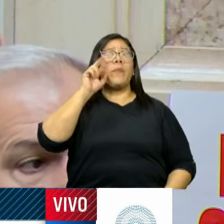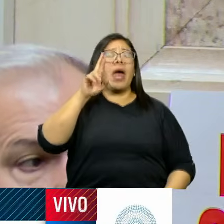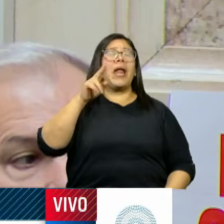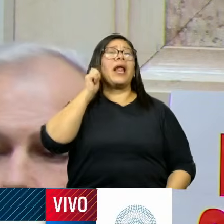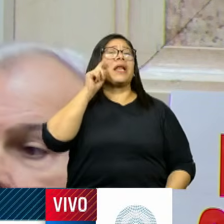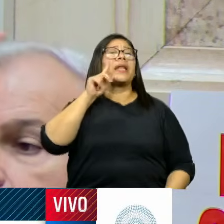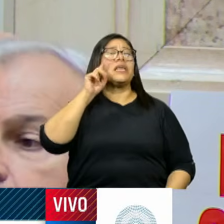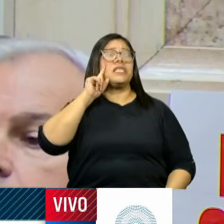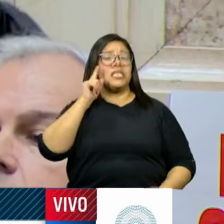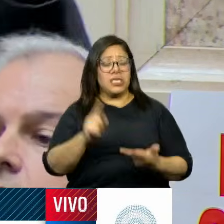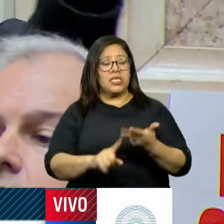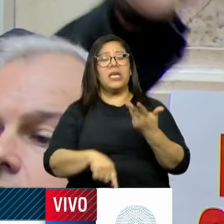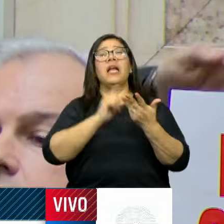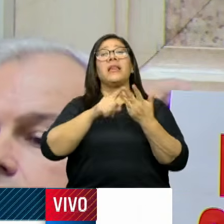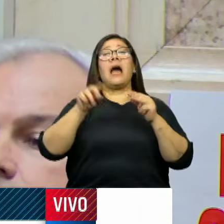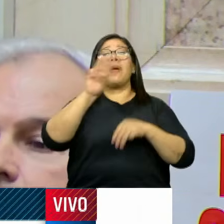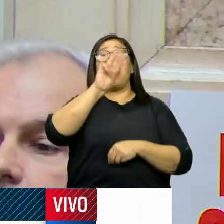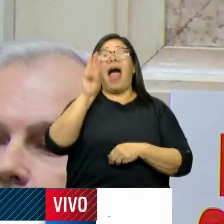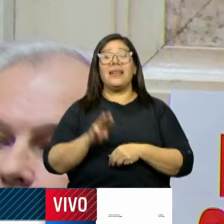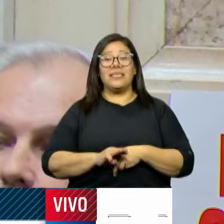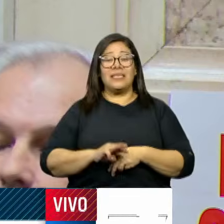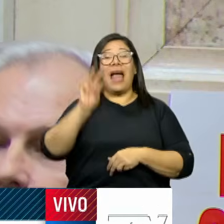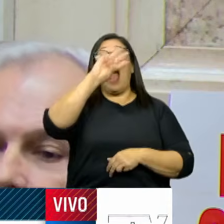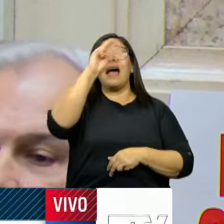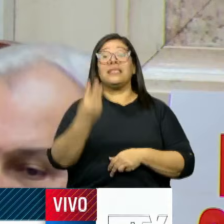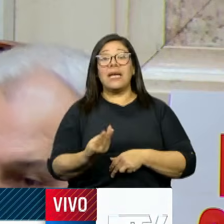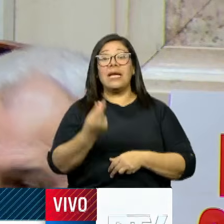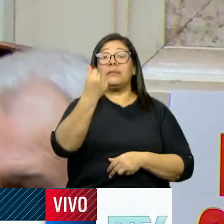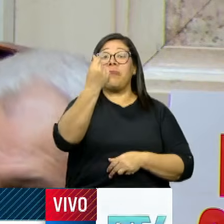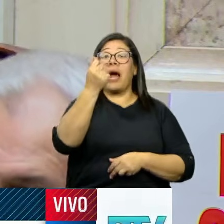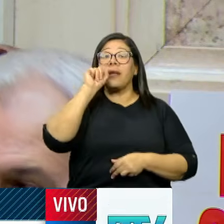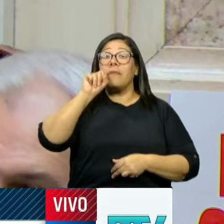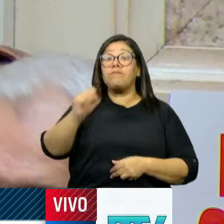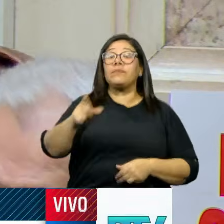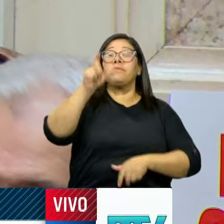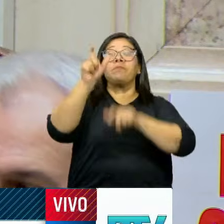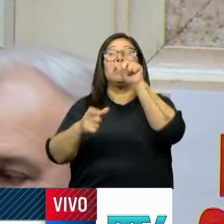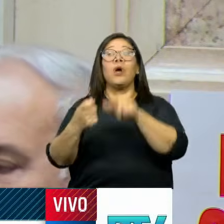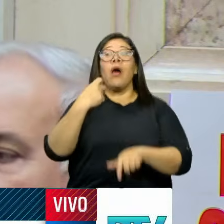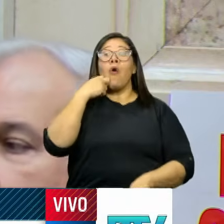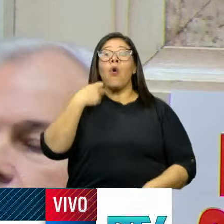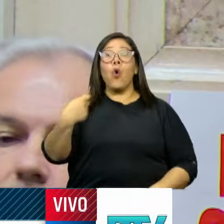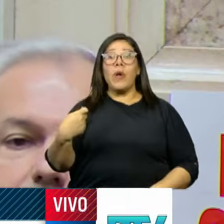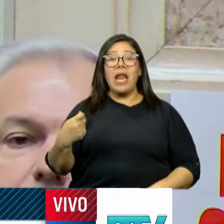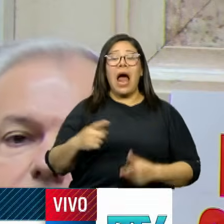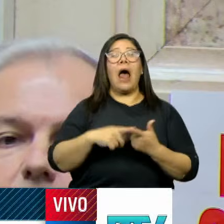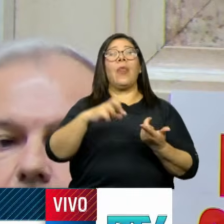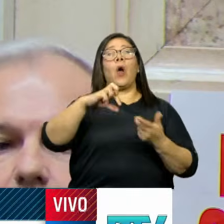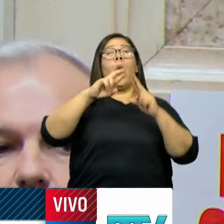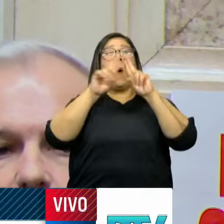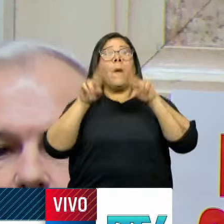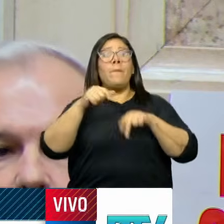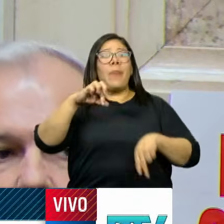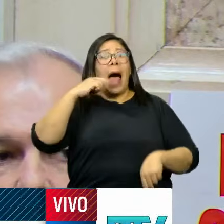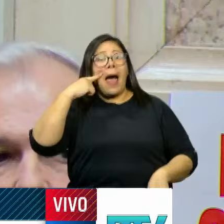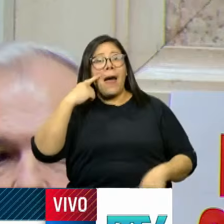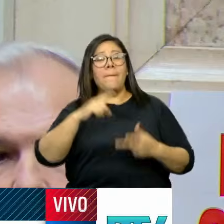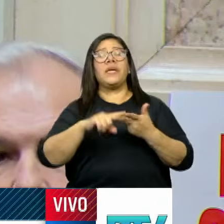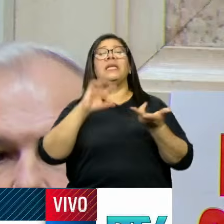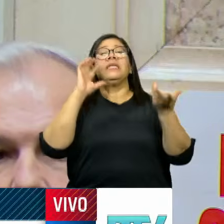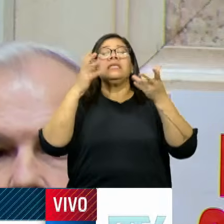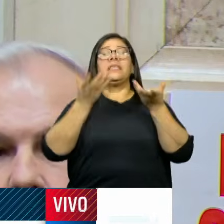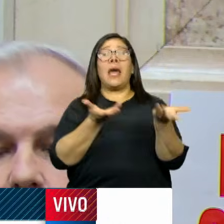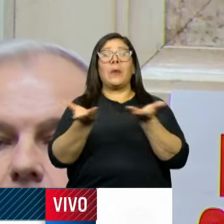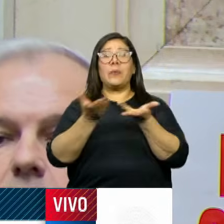sacarle la plata al ANSES, que es de los jubilados, para reventar el PAMI, el Servicio Meteorológico Nacional,